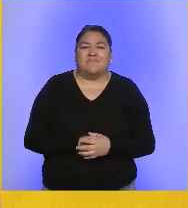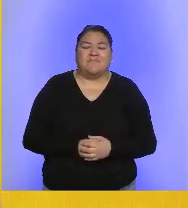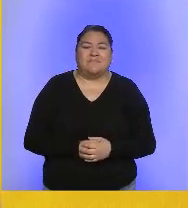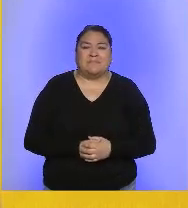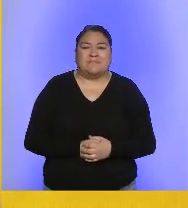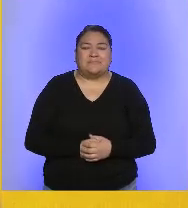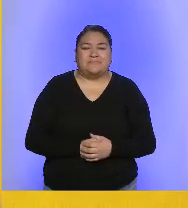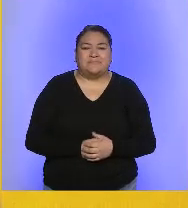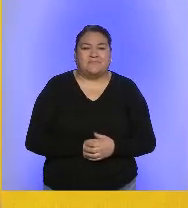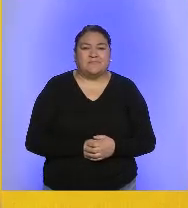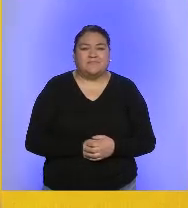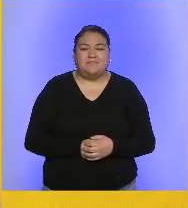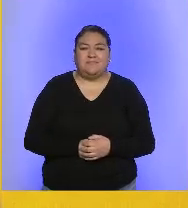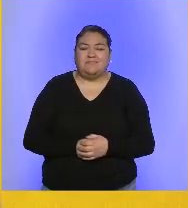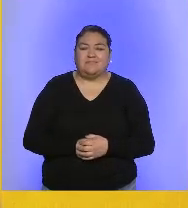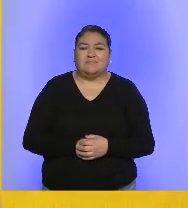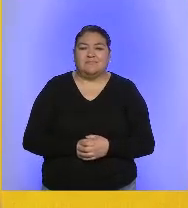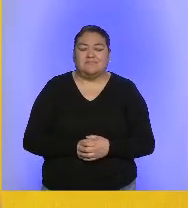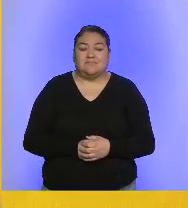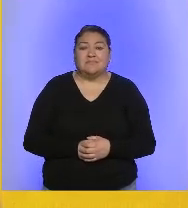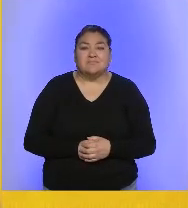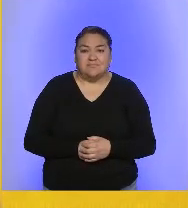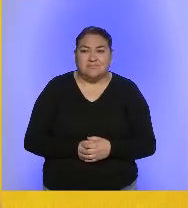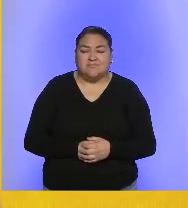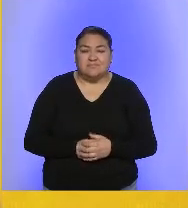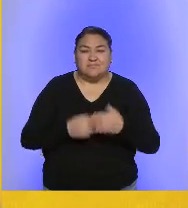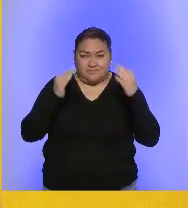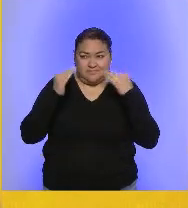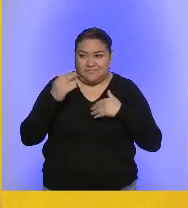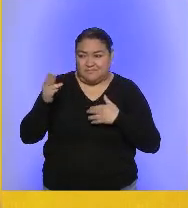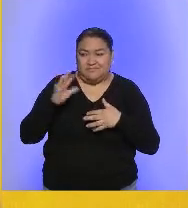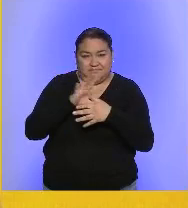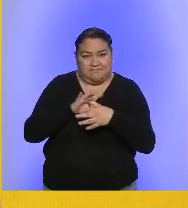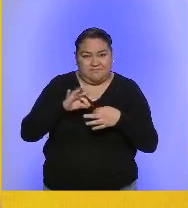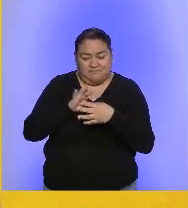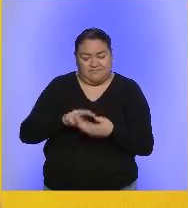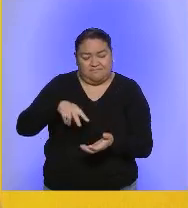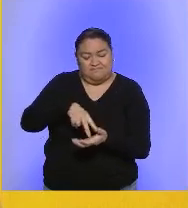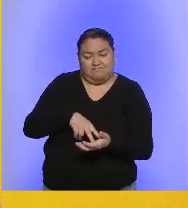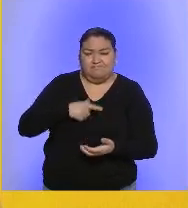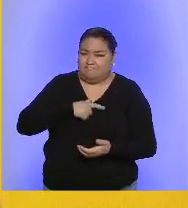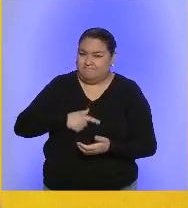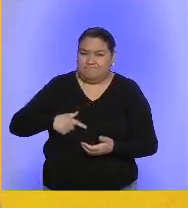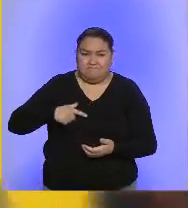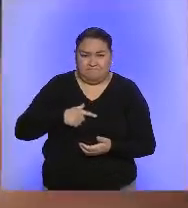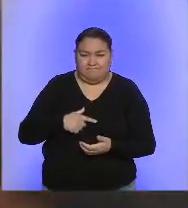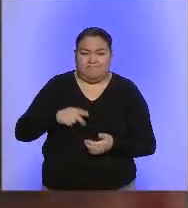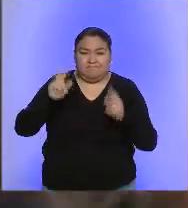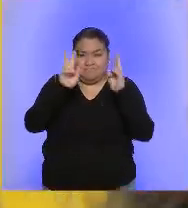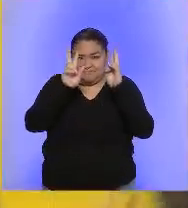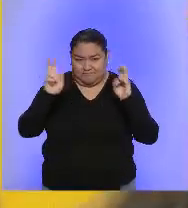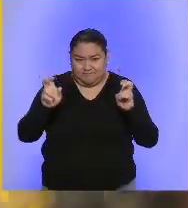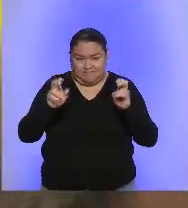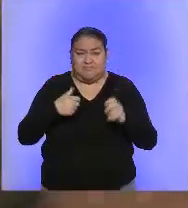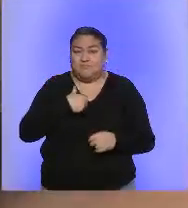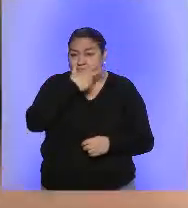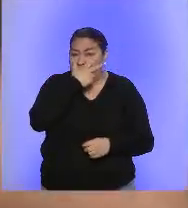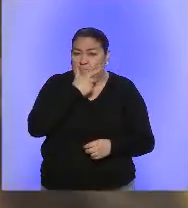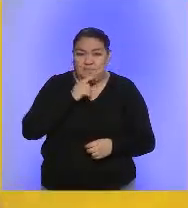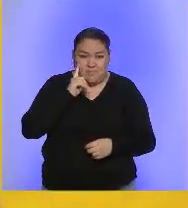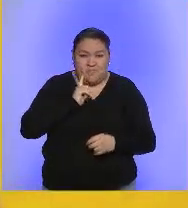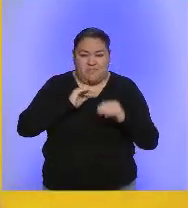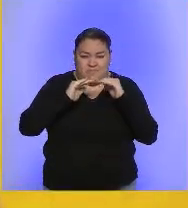Muy bien, después de escuchar esta disertación sobre el tema de paridad y específicamente de acciones